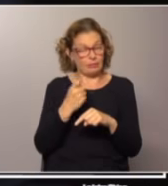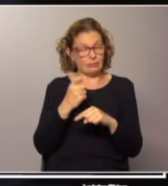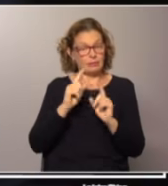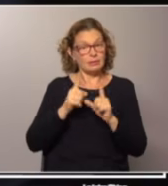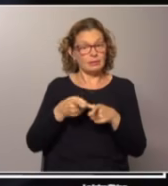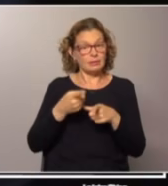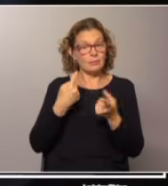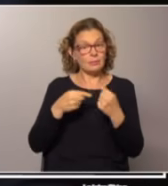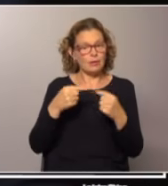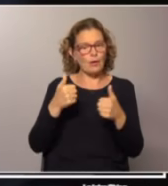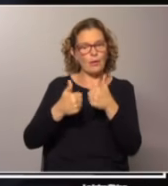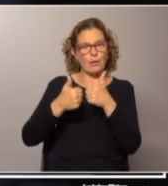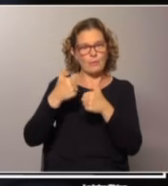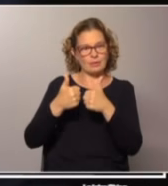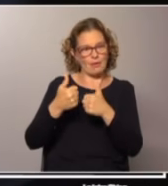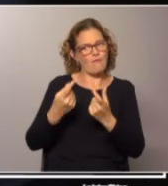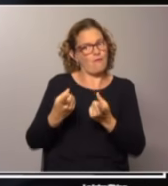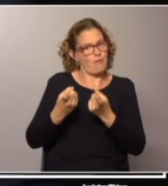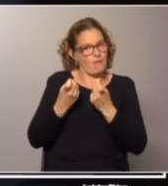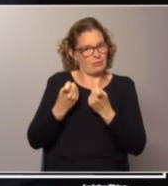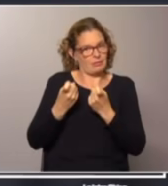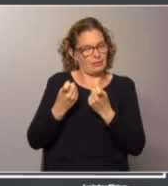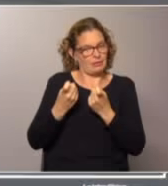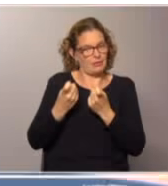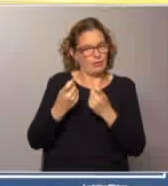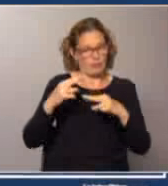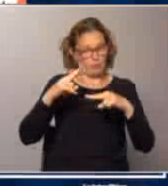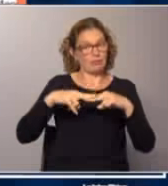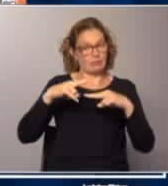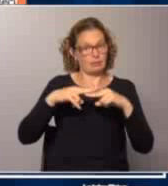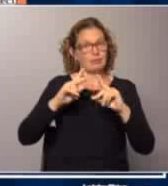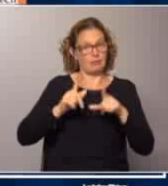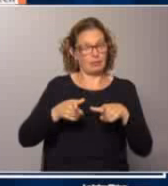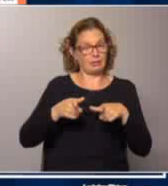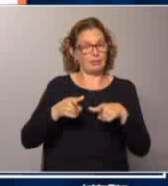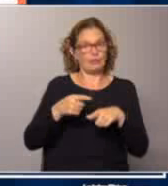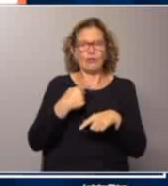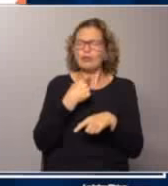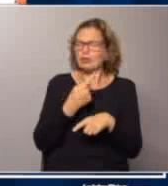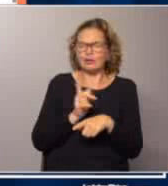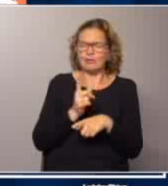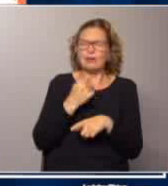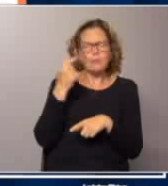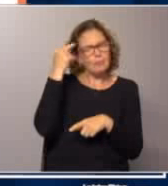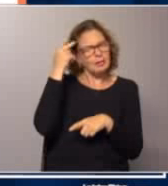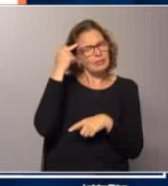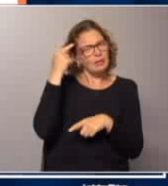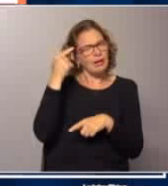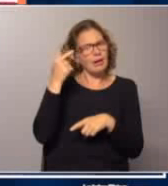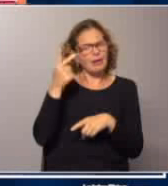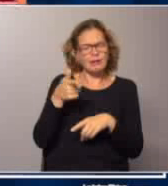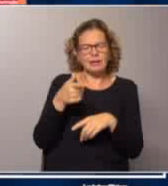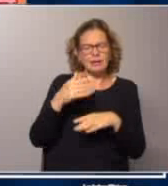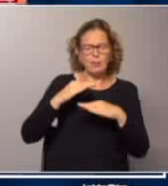pero compiten duramente con las redes sociales lo que nos sirve es pensar ese rol de los medios de